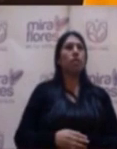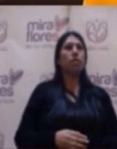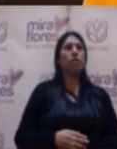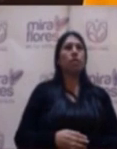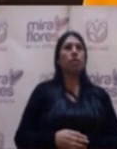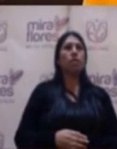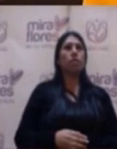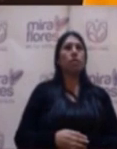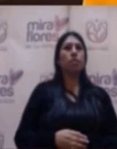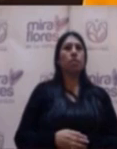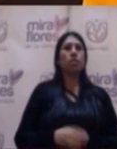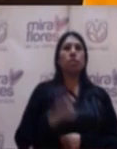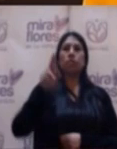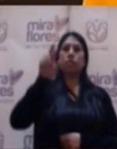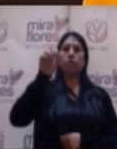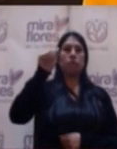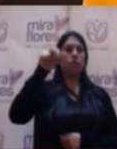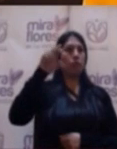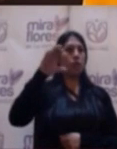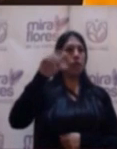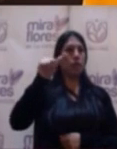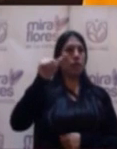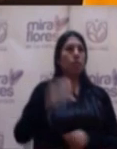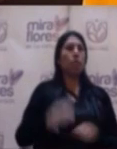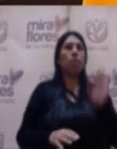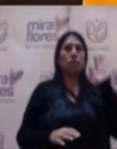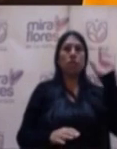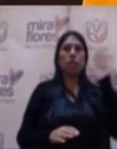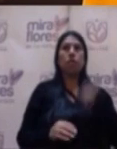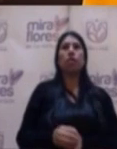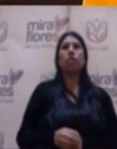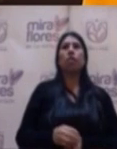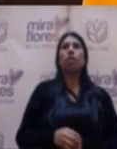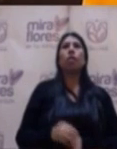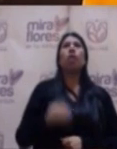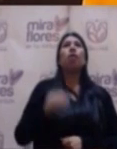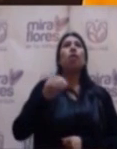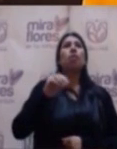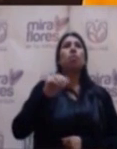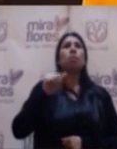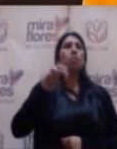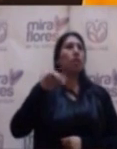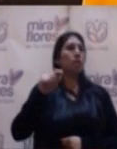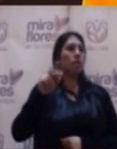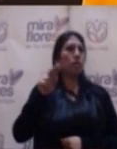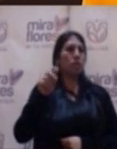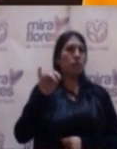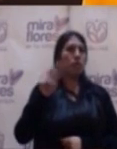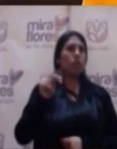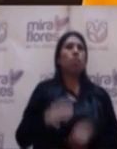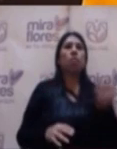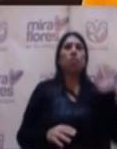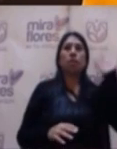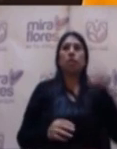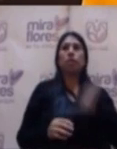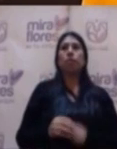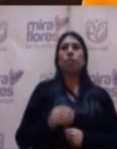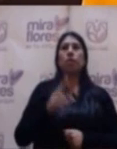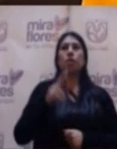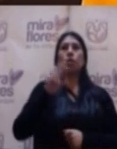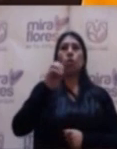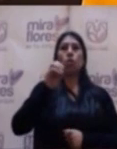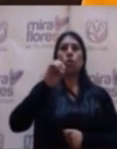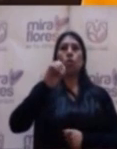Presente. Señora Franca Rey Camino. Presente. Señor Martín Bustamante Castro. Señor Jorge de